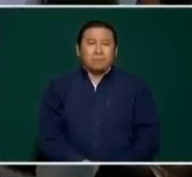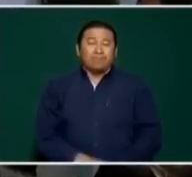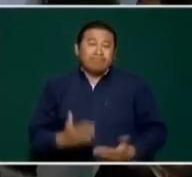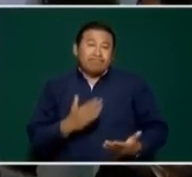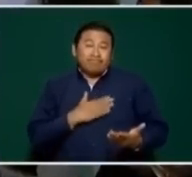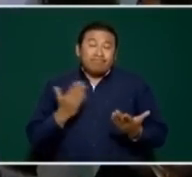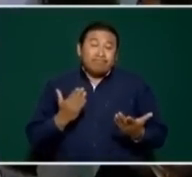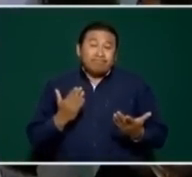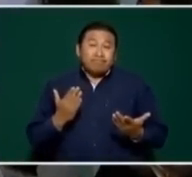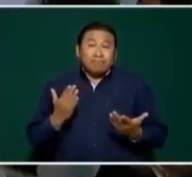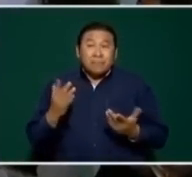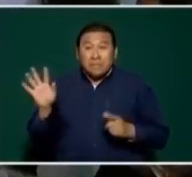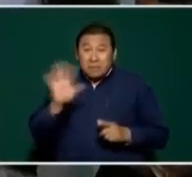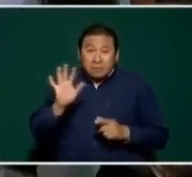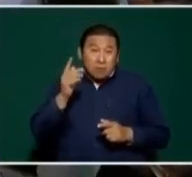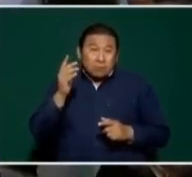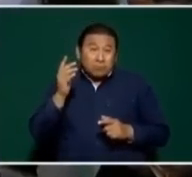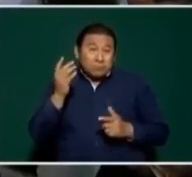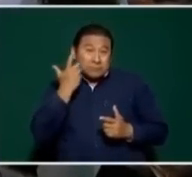Bueno, pues si les parece,